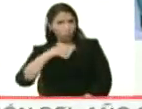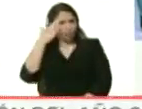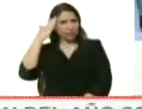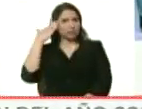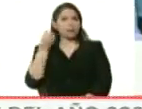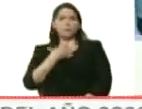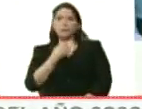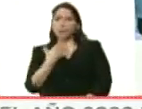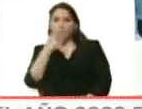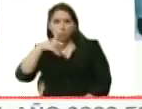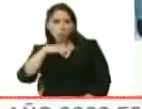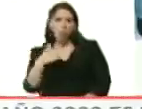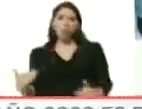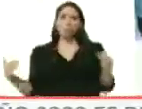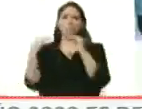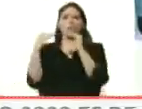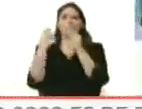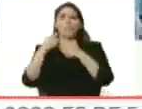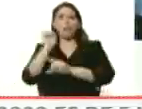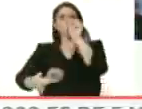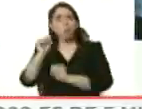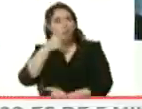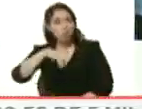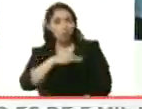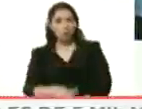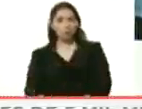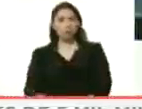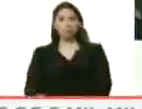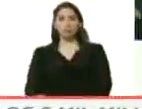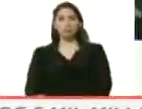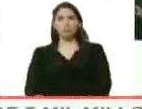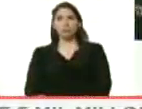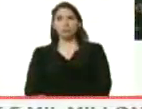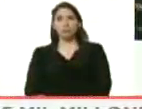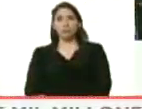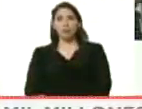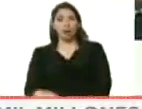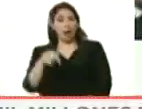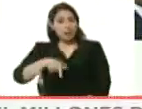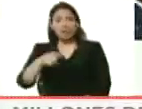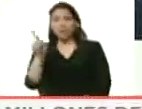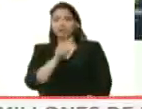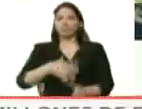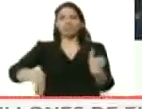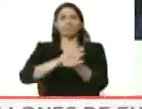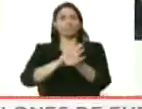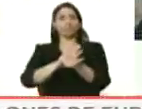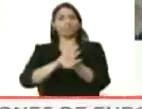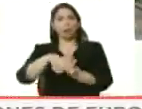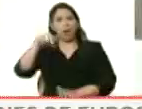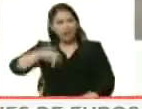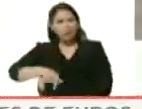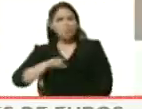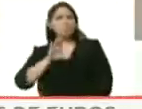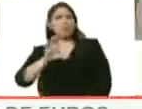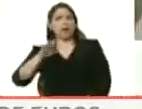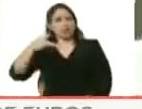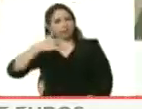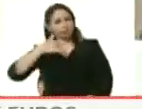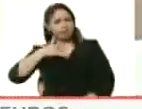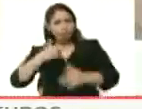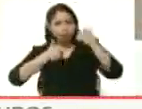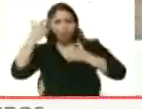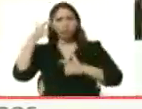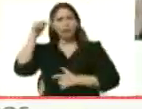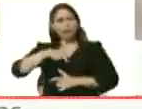las armas del pueblo, para defender al pueblo. Y aquí tengan por seguro que no volverán, porque aquí hay patria, aquí hay Chávez,